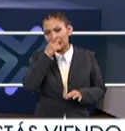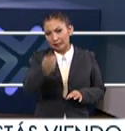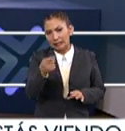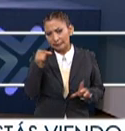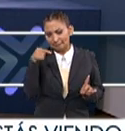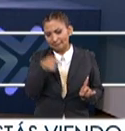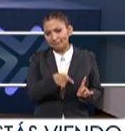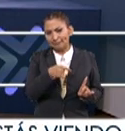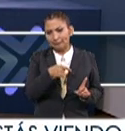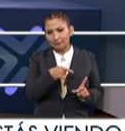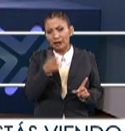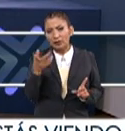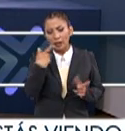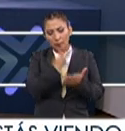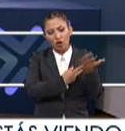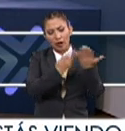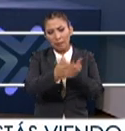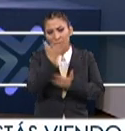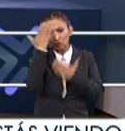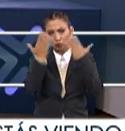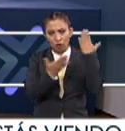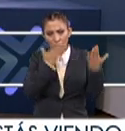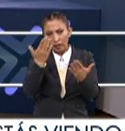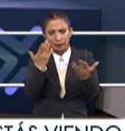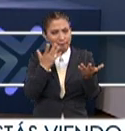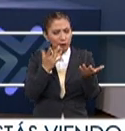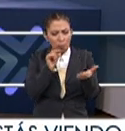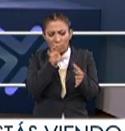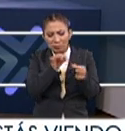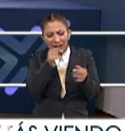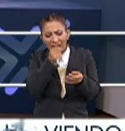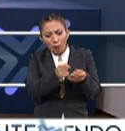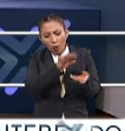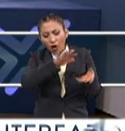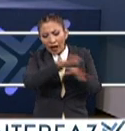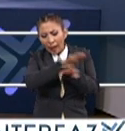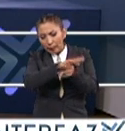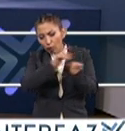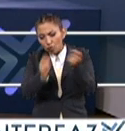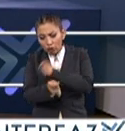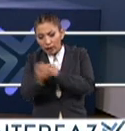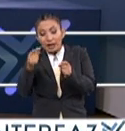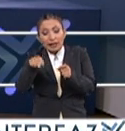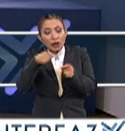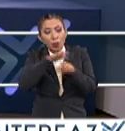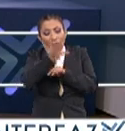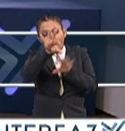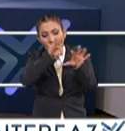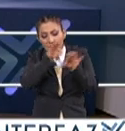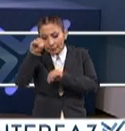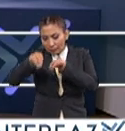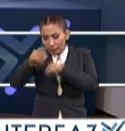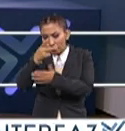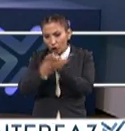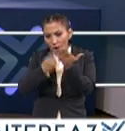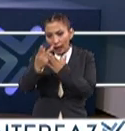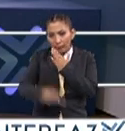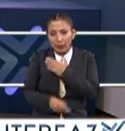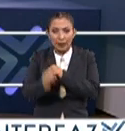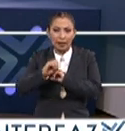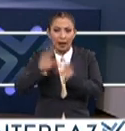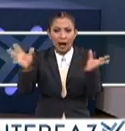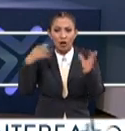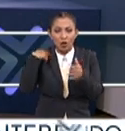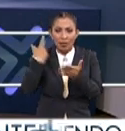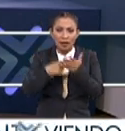entrar al aire, de los planes de estudio. Platíquenos un poco cómo ha sido esta evolución y a partir de qué rasgos se confecciona un plan de estudios y, por